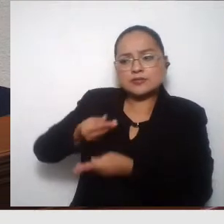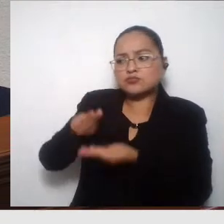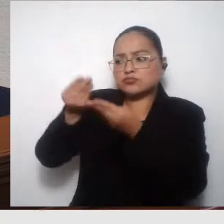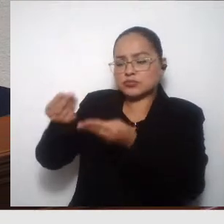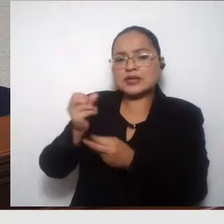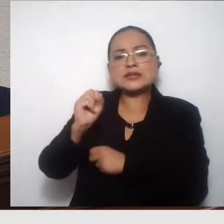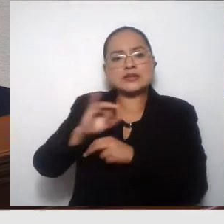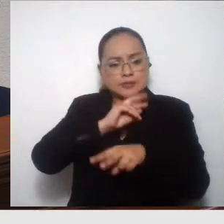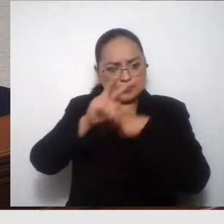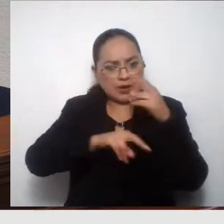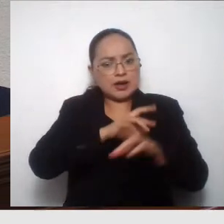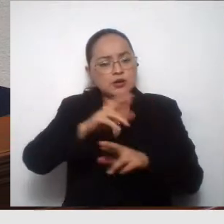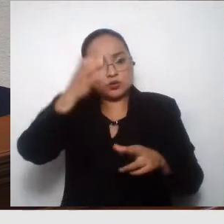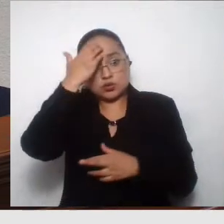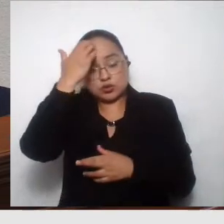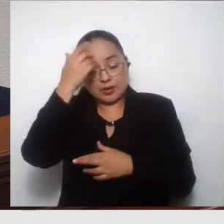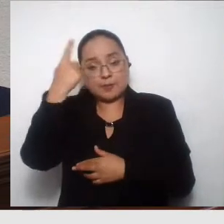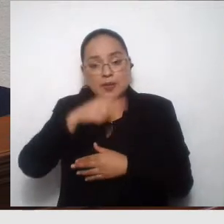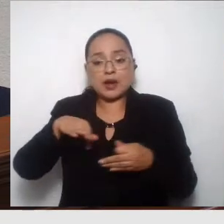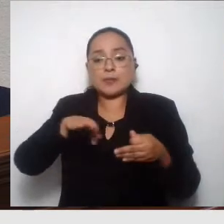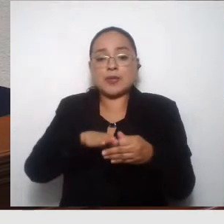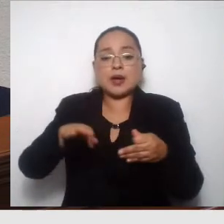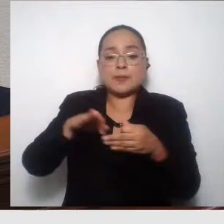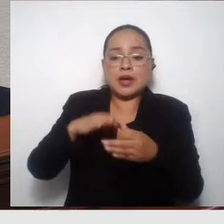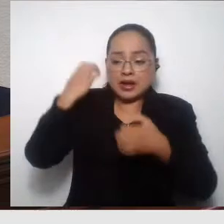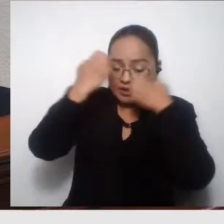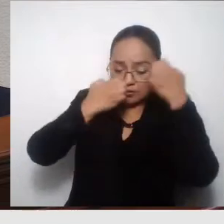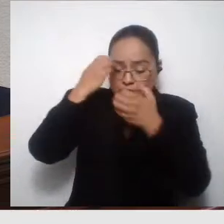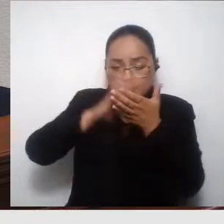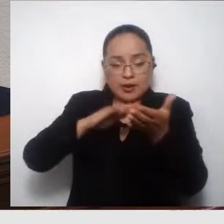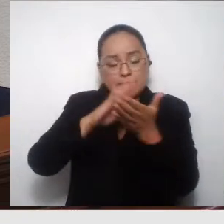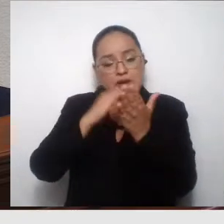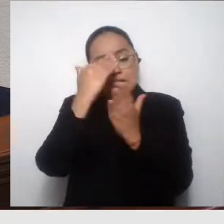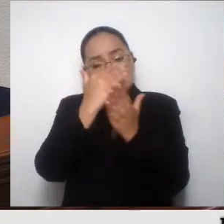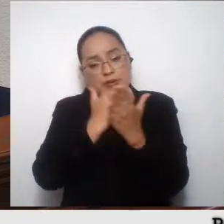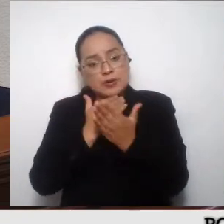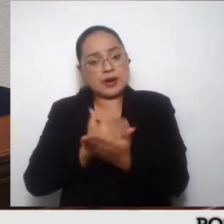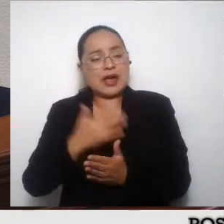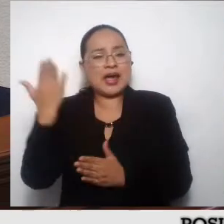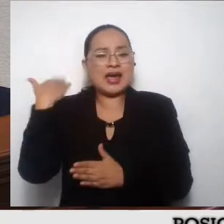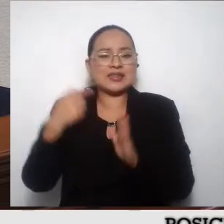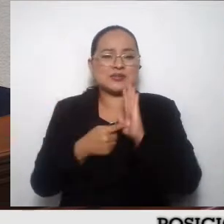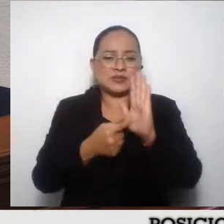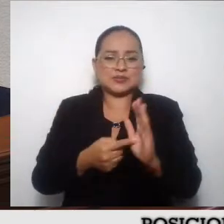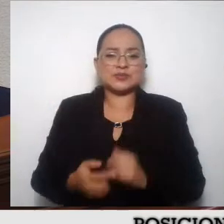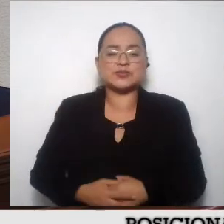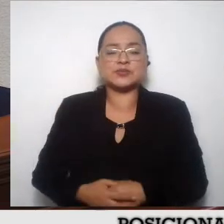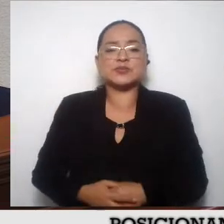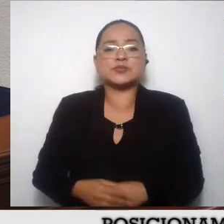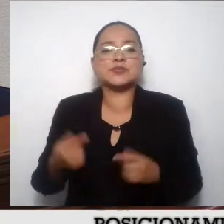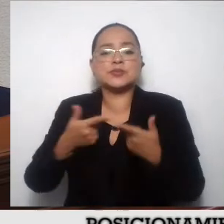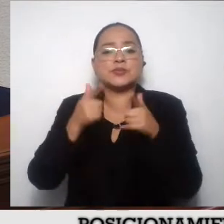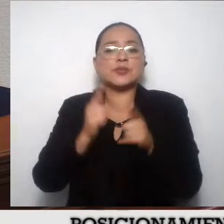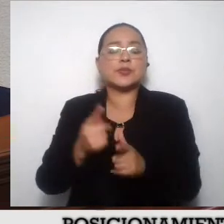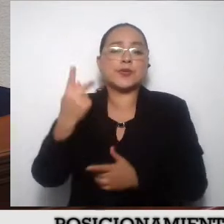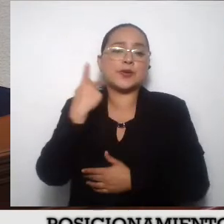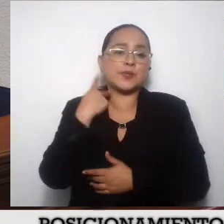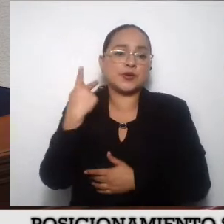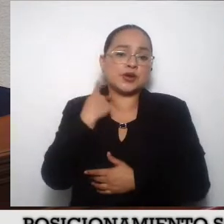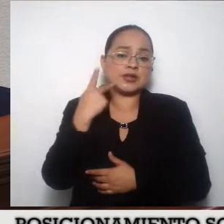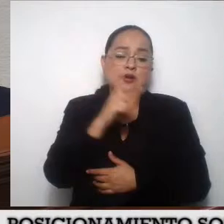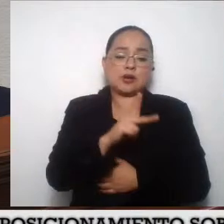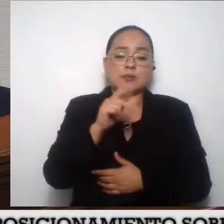para la evaluación permanente del documento presentado. En el Grupo Parlamentario del Partido